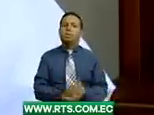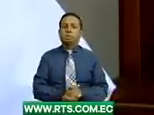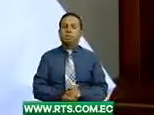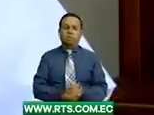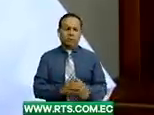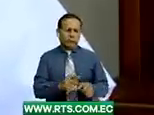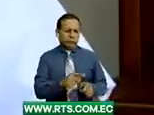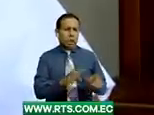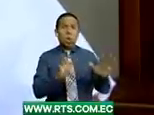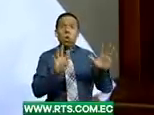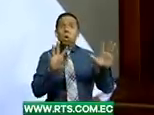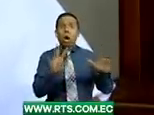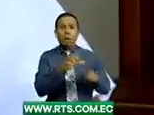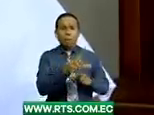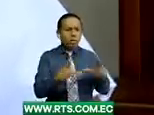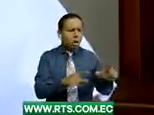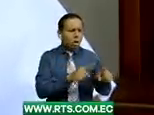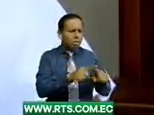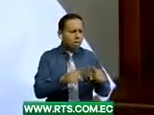los años